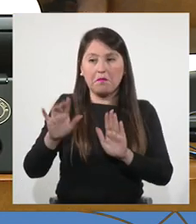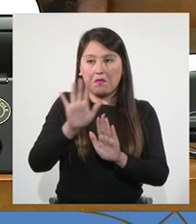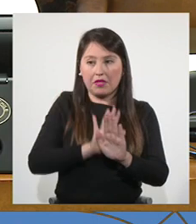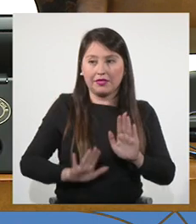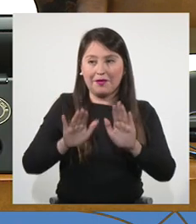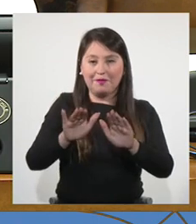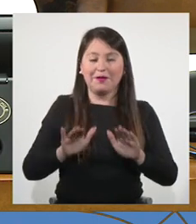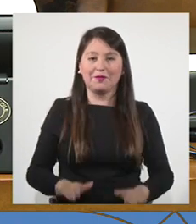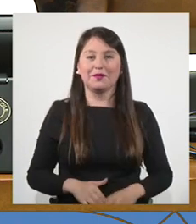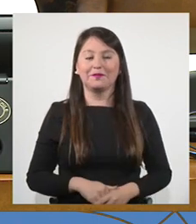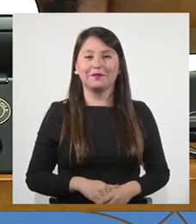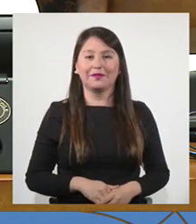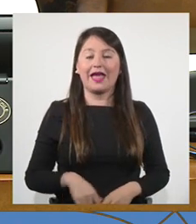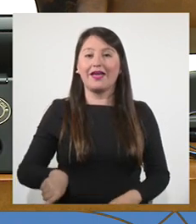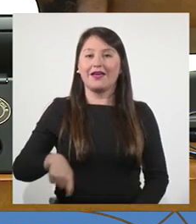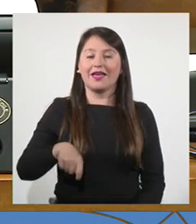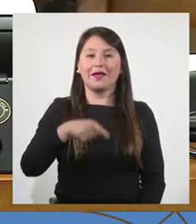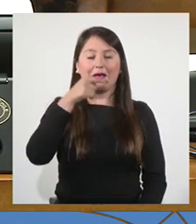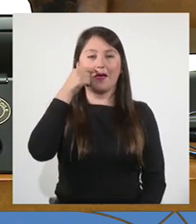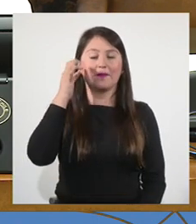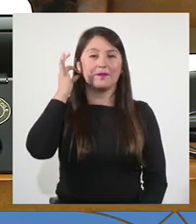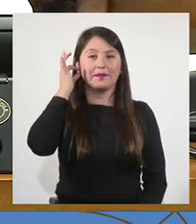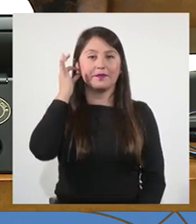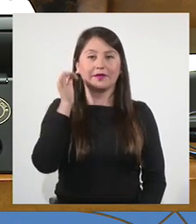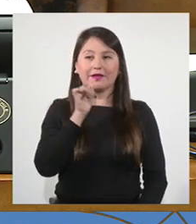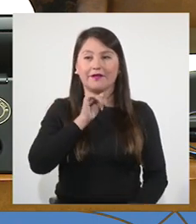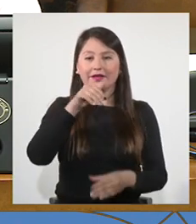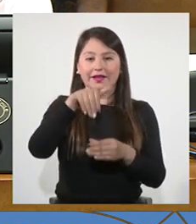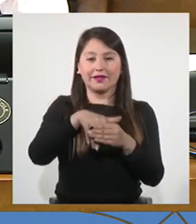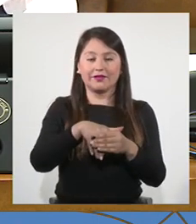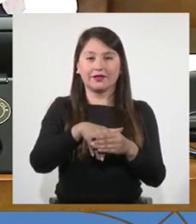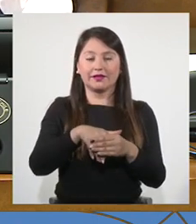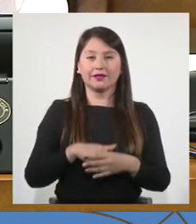¿Alguna señora senadora o señor senador no ha emitido aún su voto?